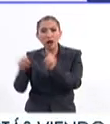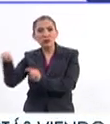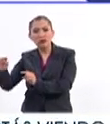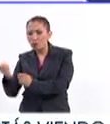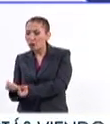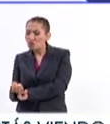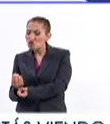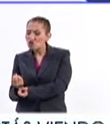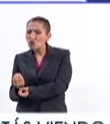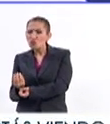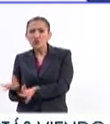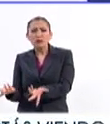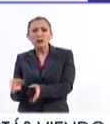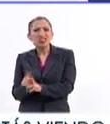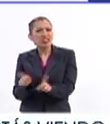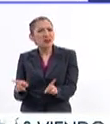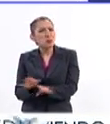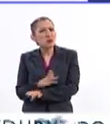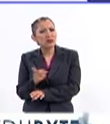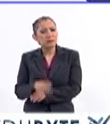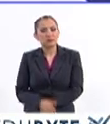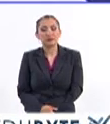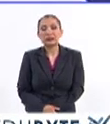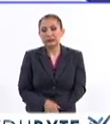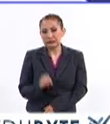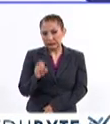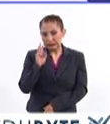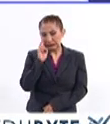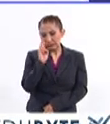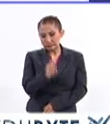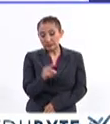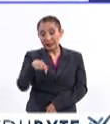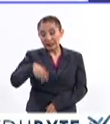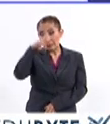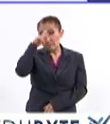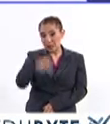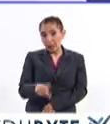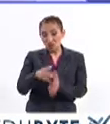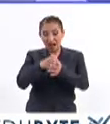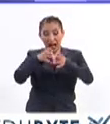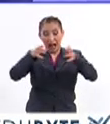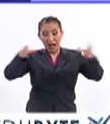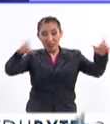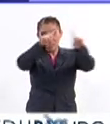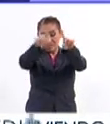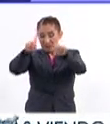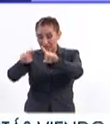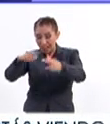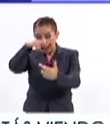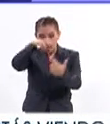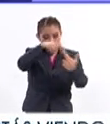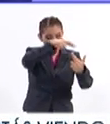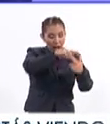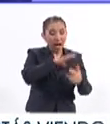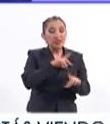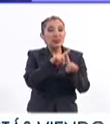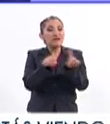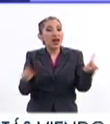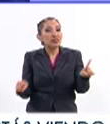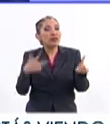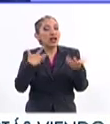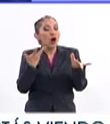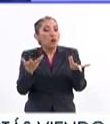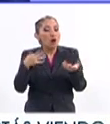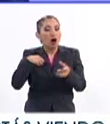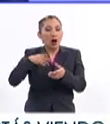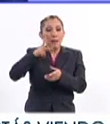Así es. Sí, es distinto. De hecho, sí es evidente que nuestro país, al ser tan grande y varias regiones, pues hay diferencias en términos